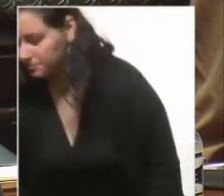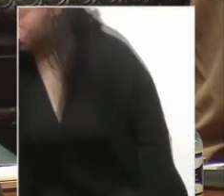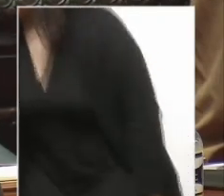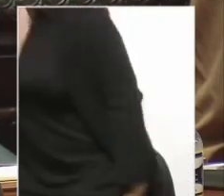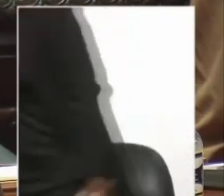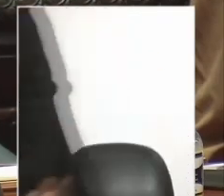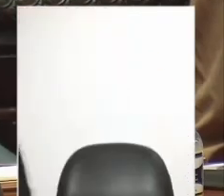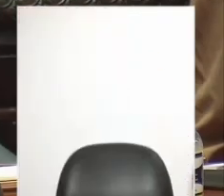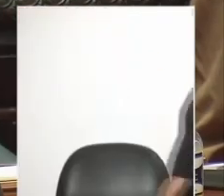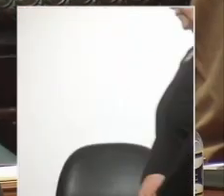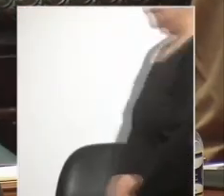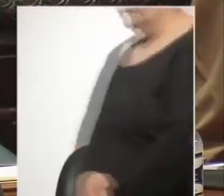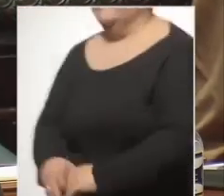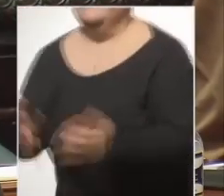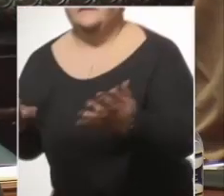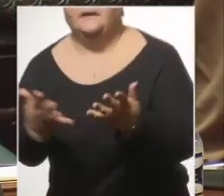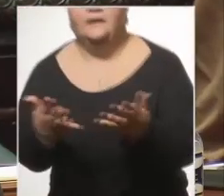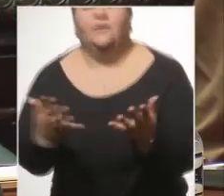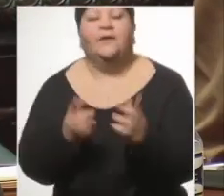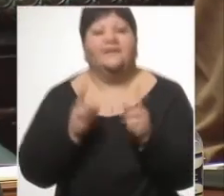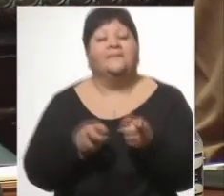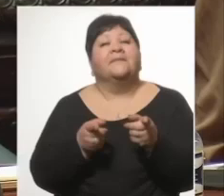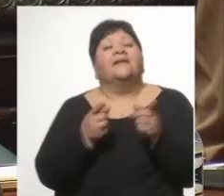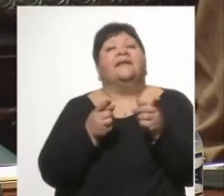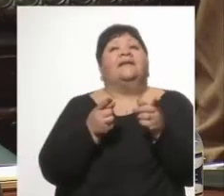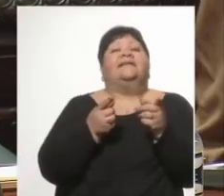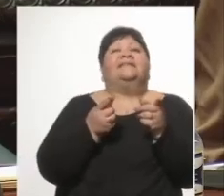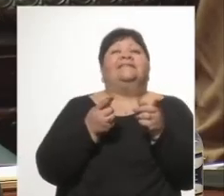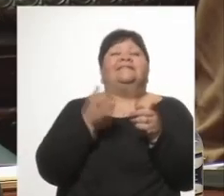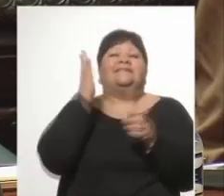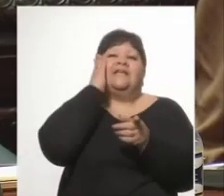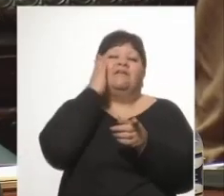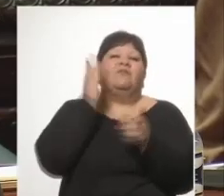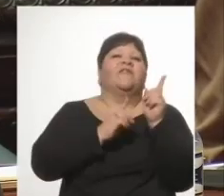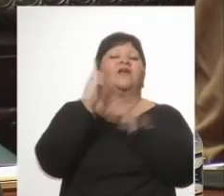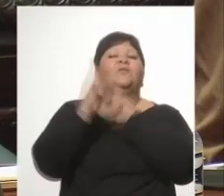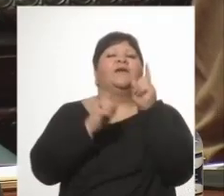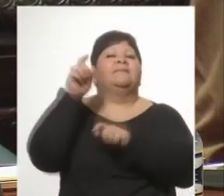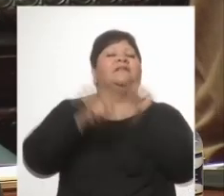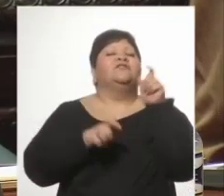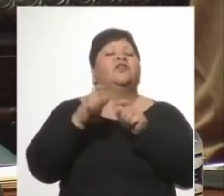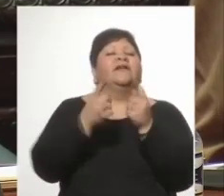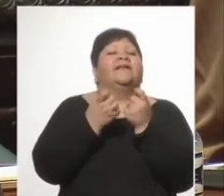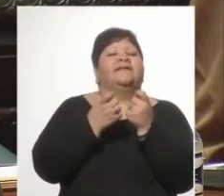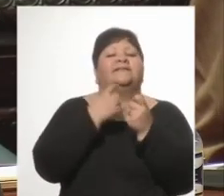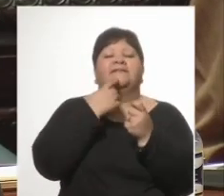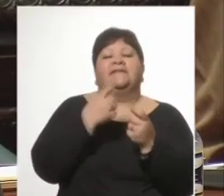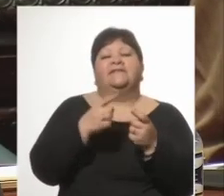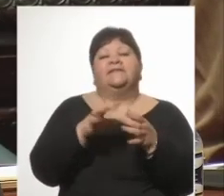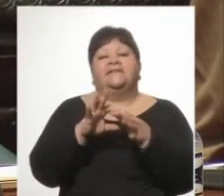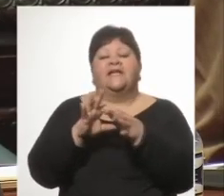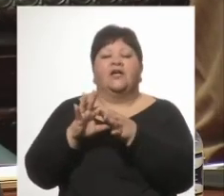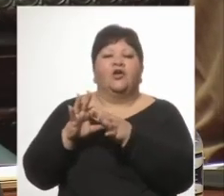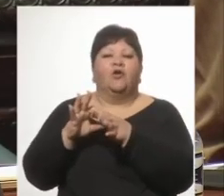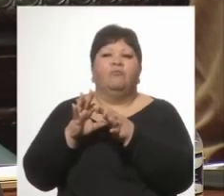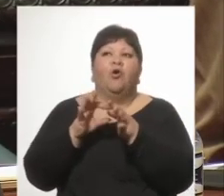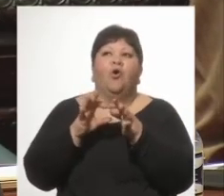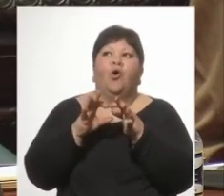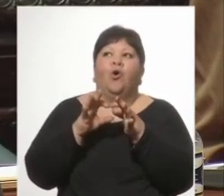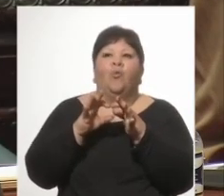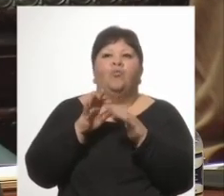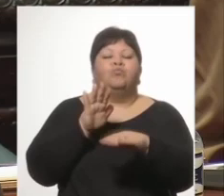también escuchamos algunas voces que hablan de la necesidad de establecer un cordón sanitario contra Cabildo